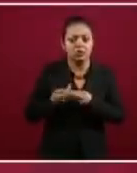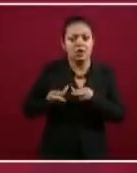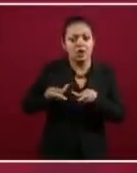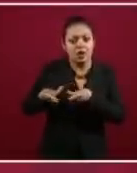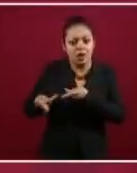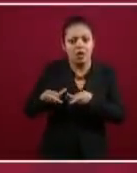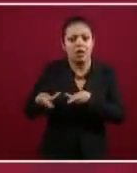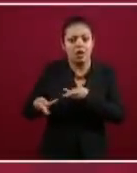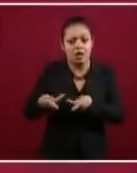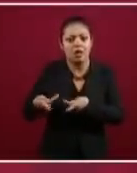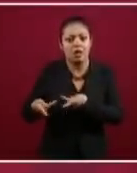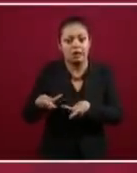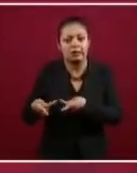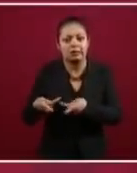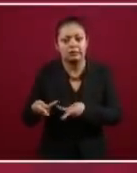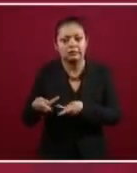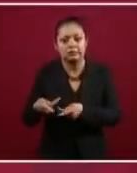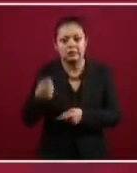preparar